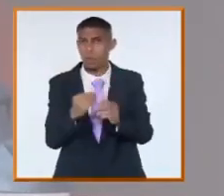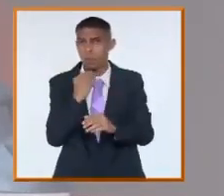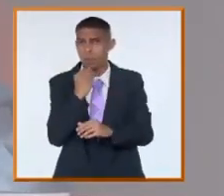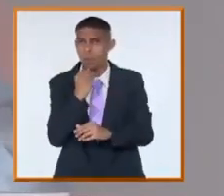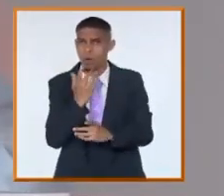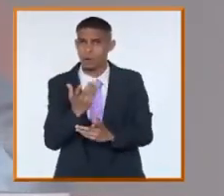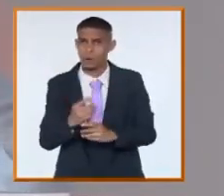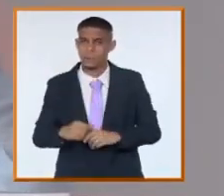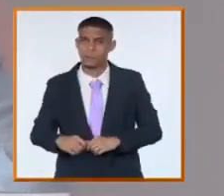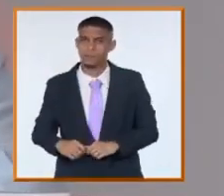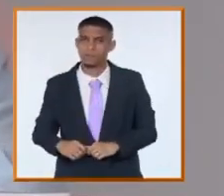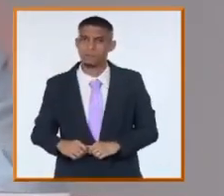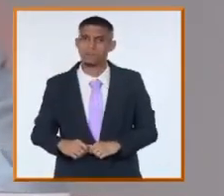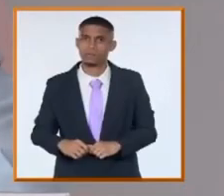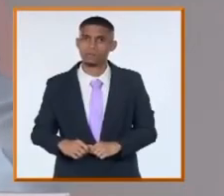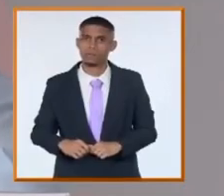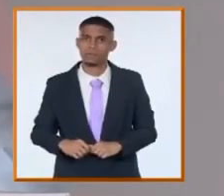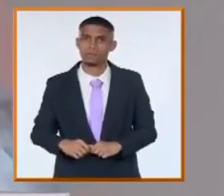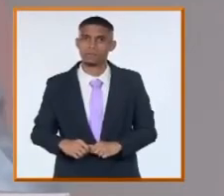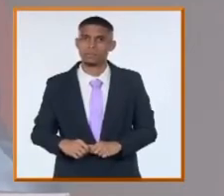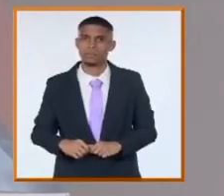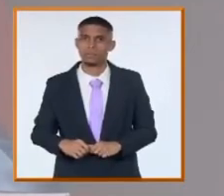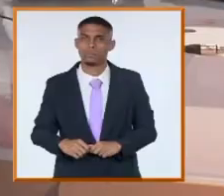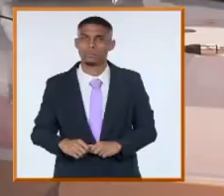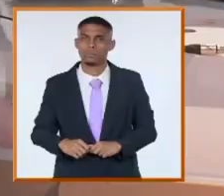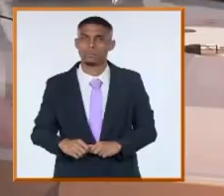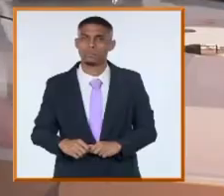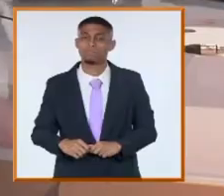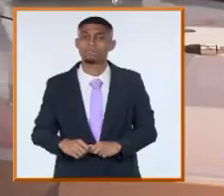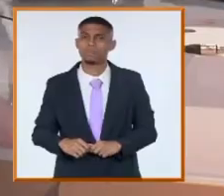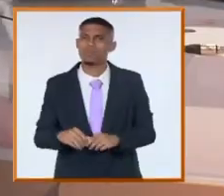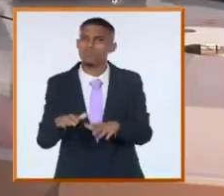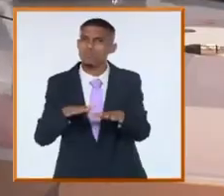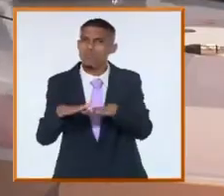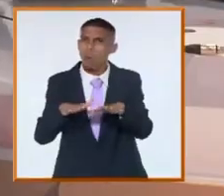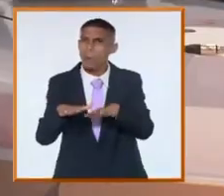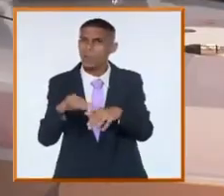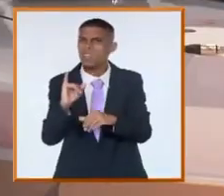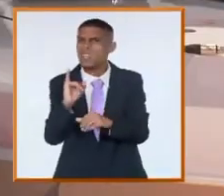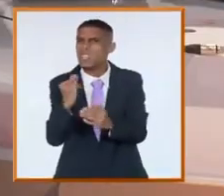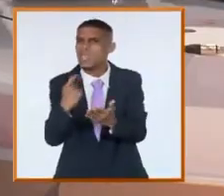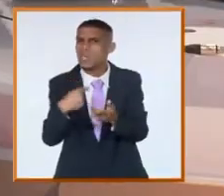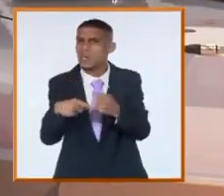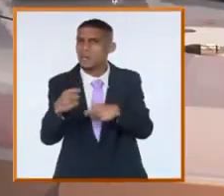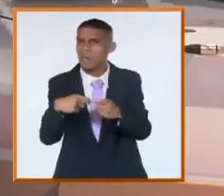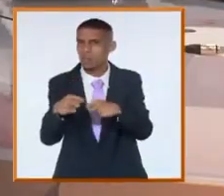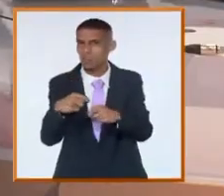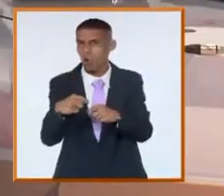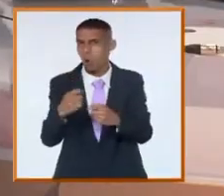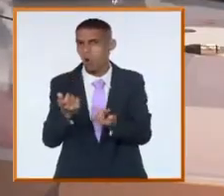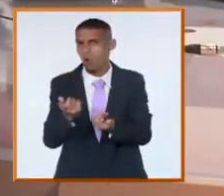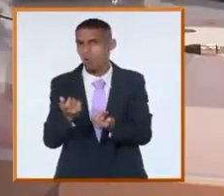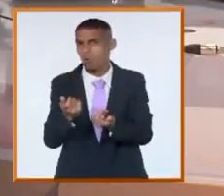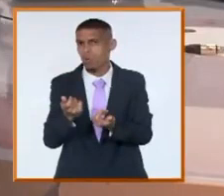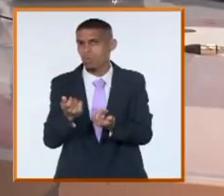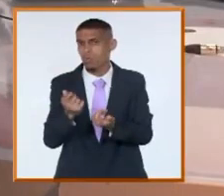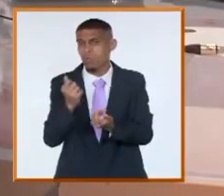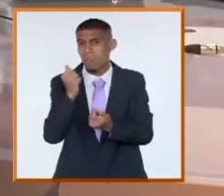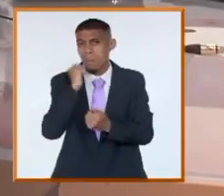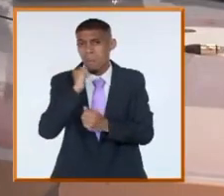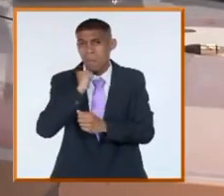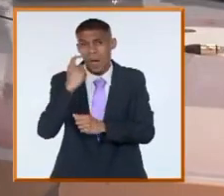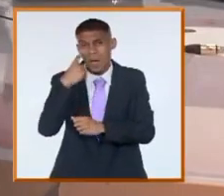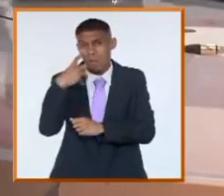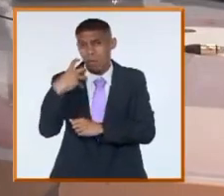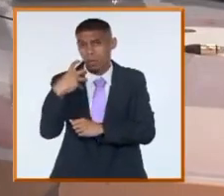eso en qué momento estamos en las inversiones En el país Cuáles son las inversiones más importantes que